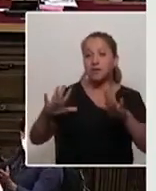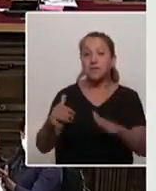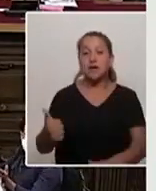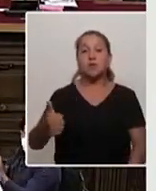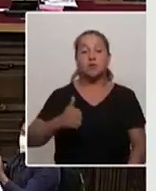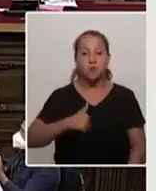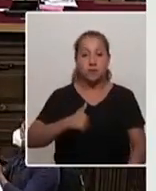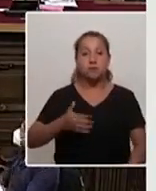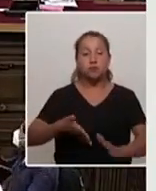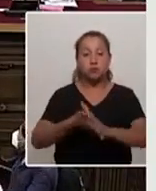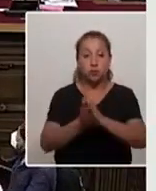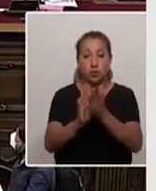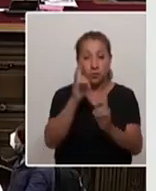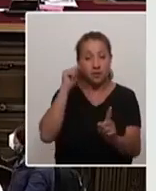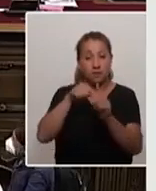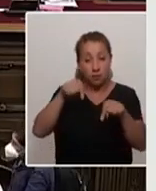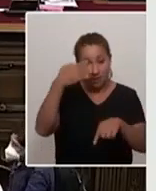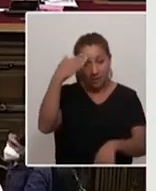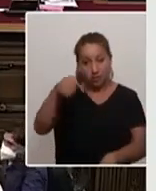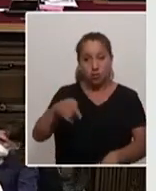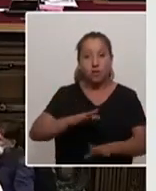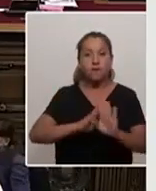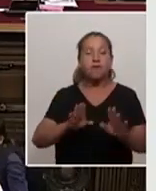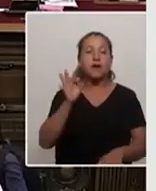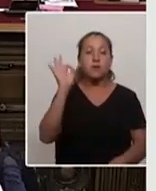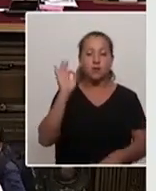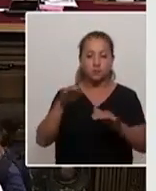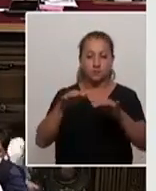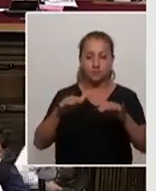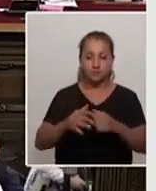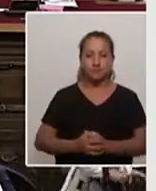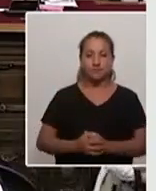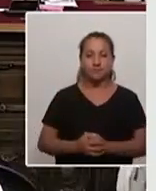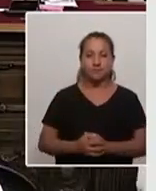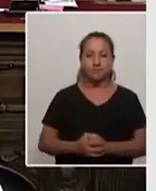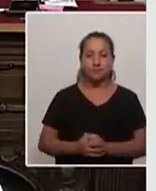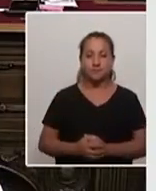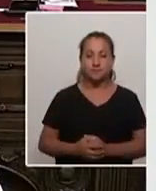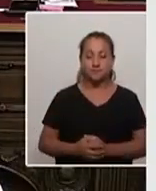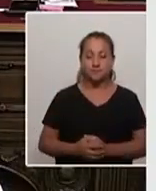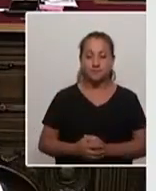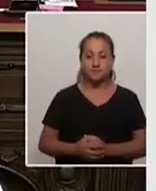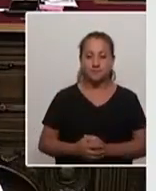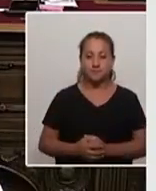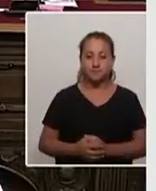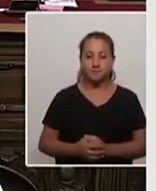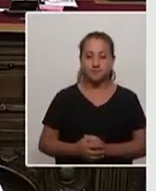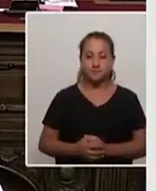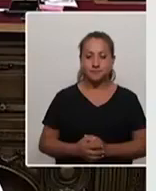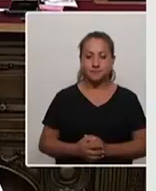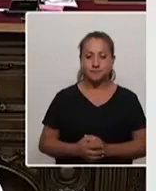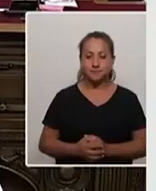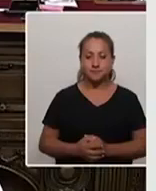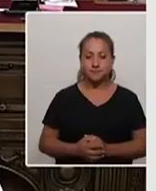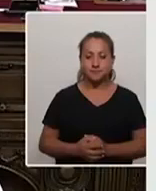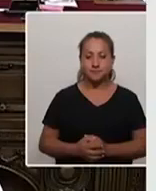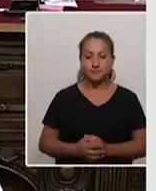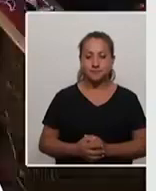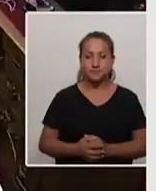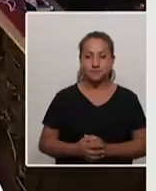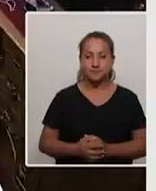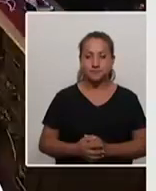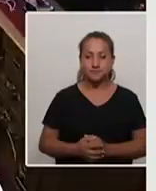Entonces quizás hay una norma que es muy grande, muy larga, muy buena, pero como es tan grande y tiene tantos aspectos, quizás es difícil incorporarle elementos de las otras.